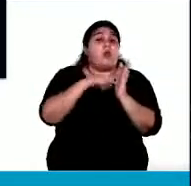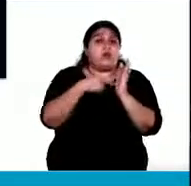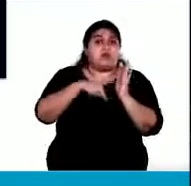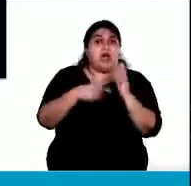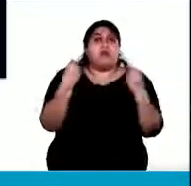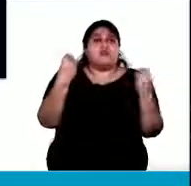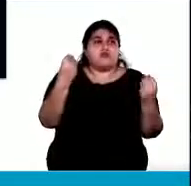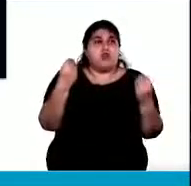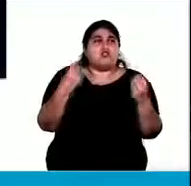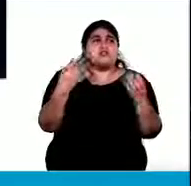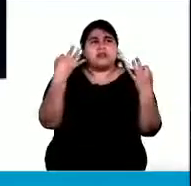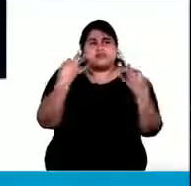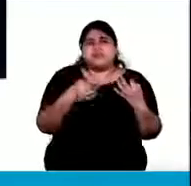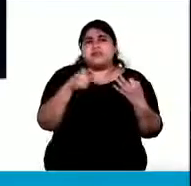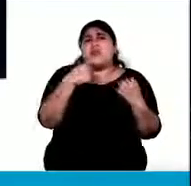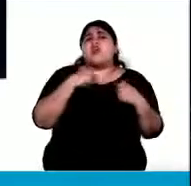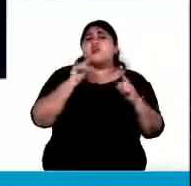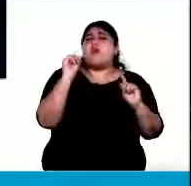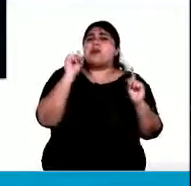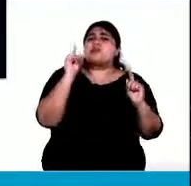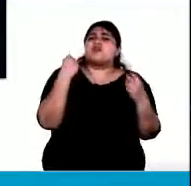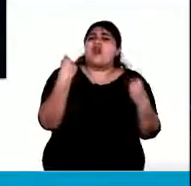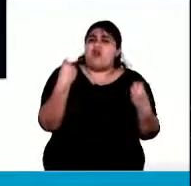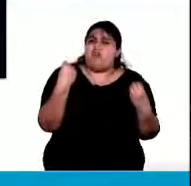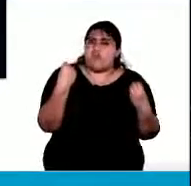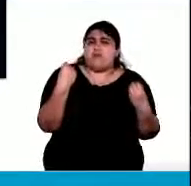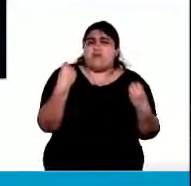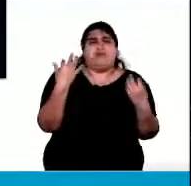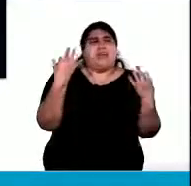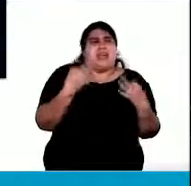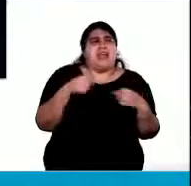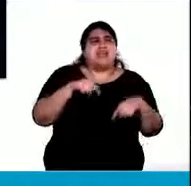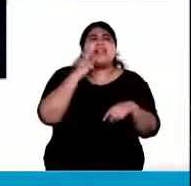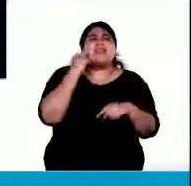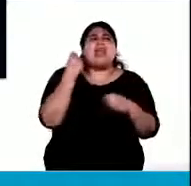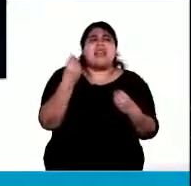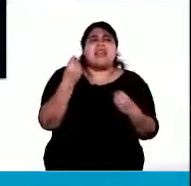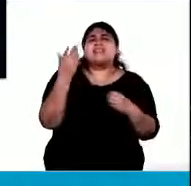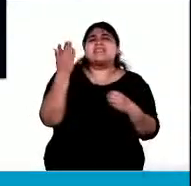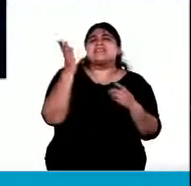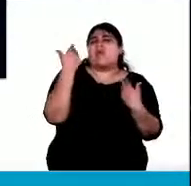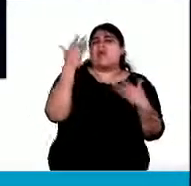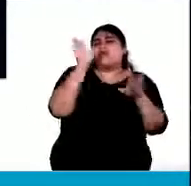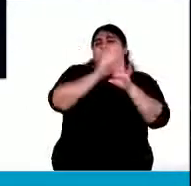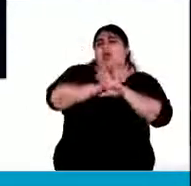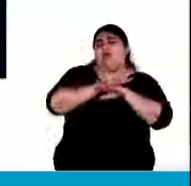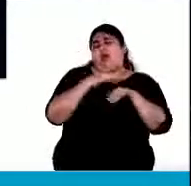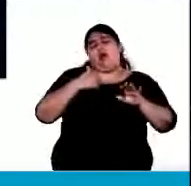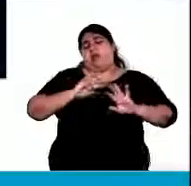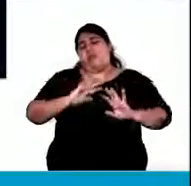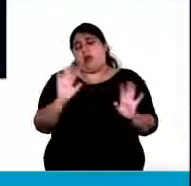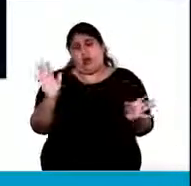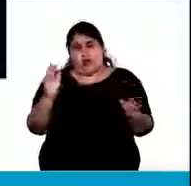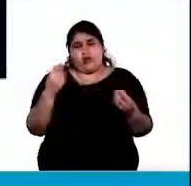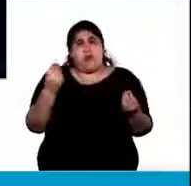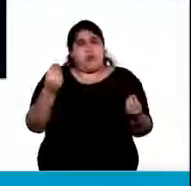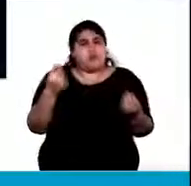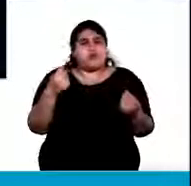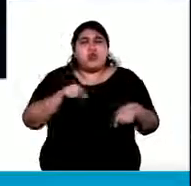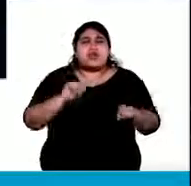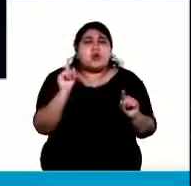Cámara, pero lo que no pasó, tal como lo preveíamos, es que digan quizás nos equivocamos. Pero bueno, no es